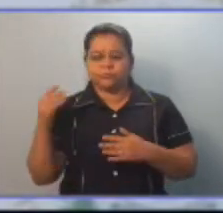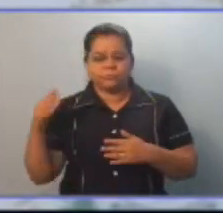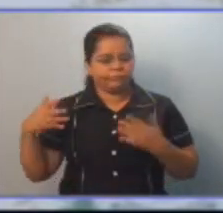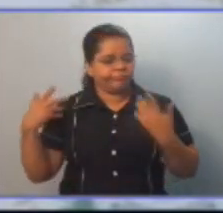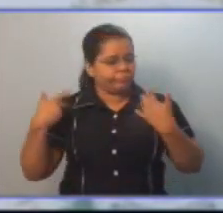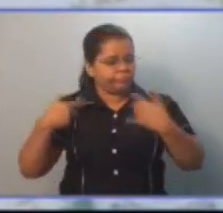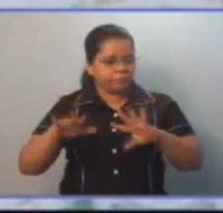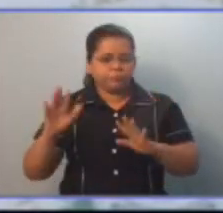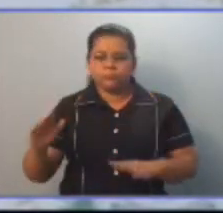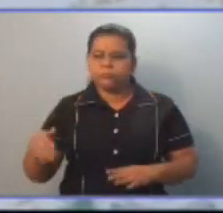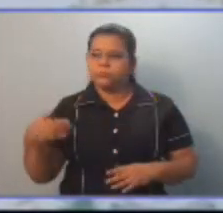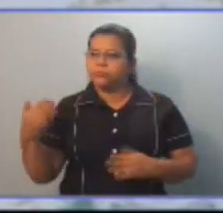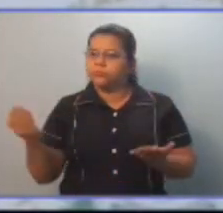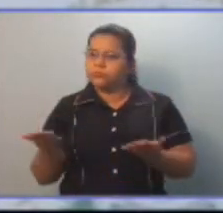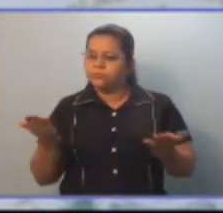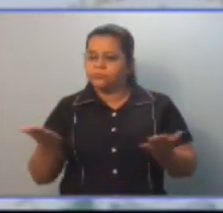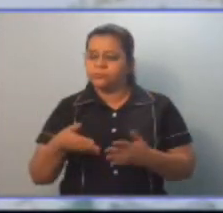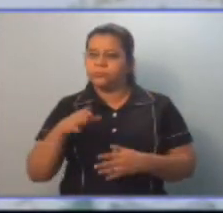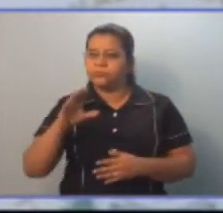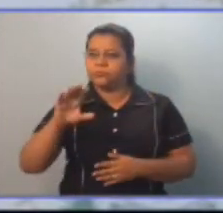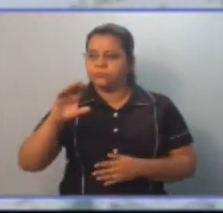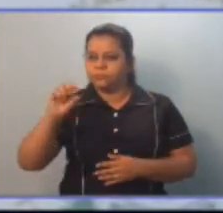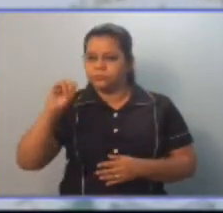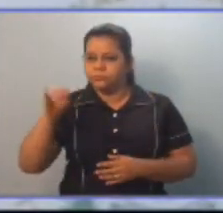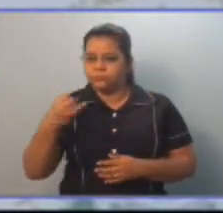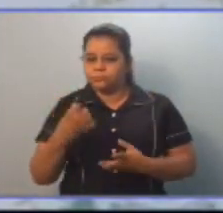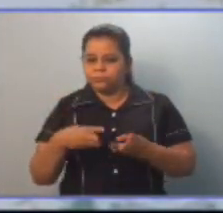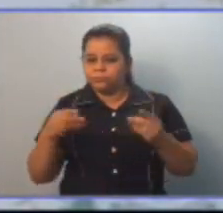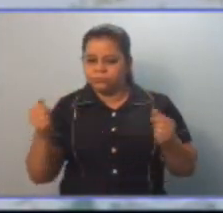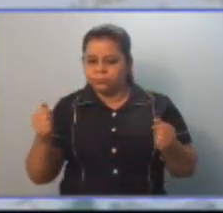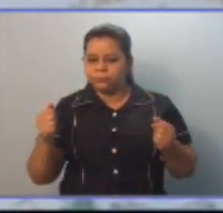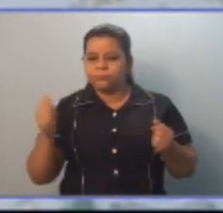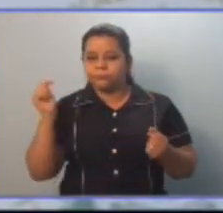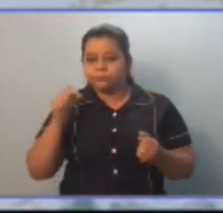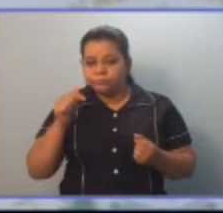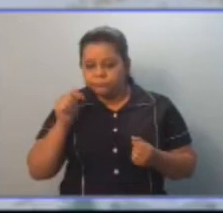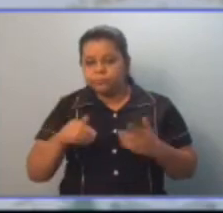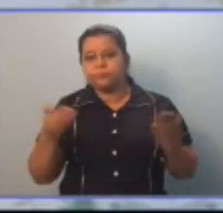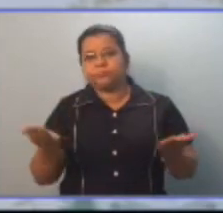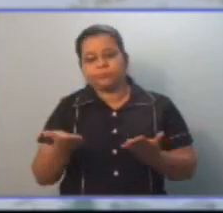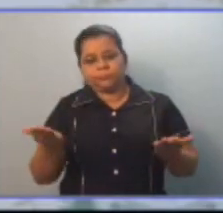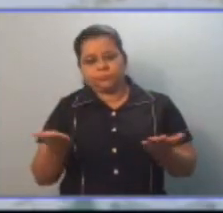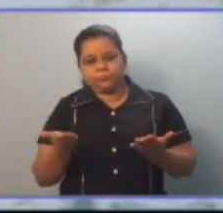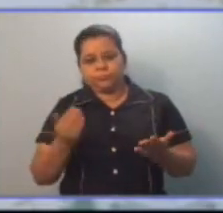consuetudinariamente dando que la Sala de lo Constitucional resuelve y es ella la que hace efectiva esas